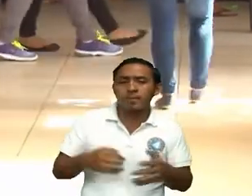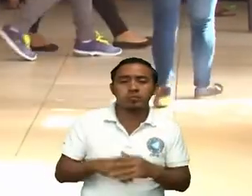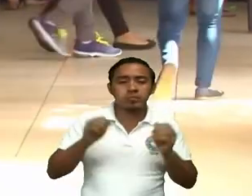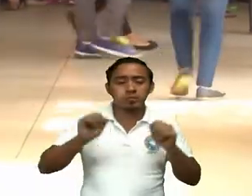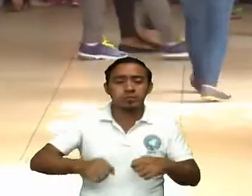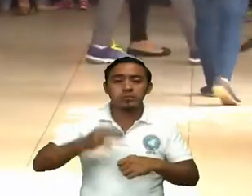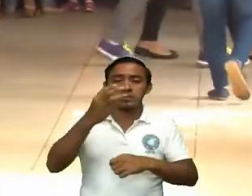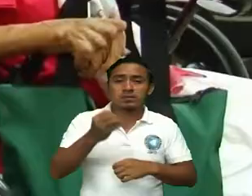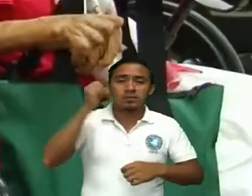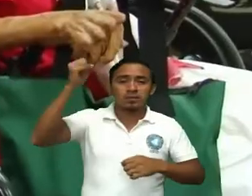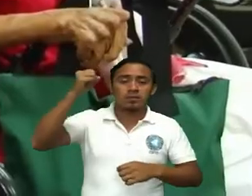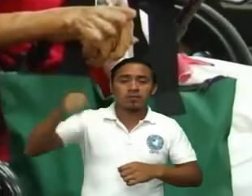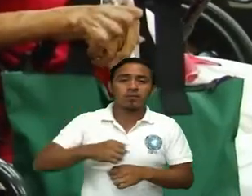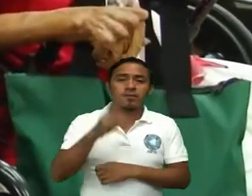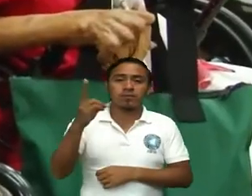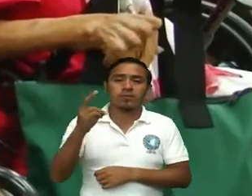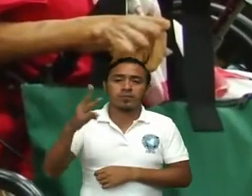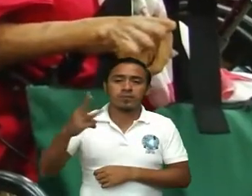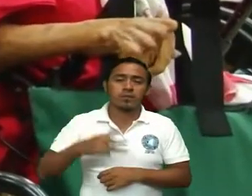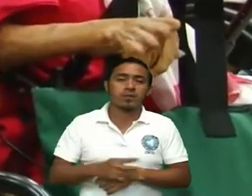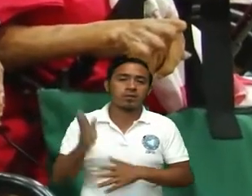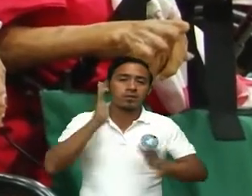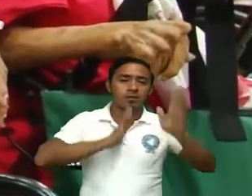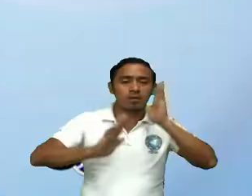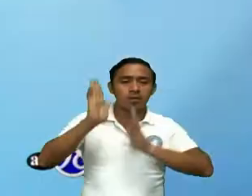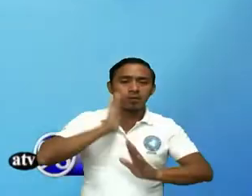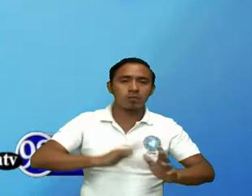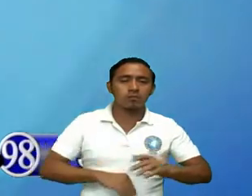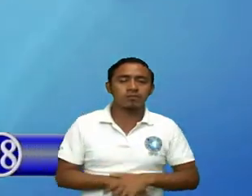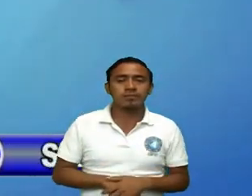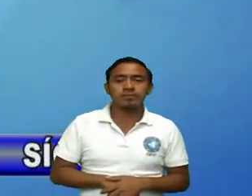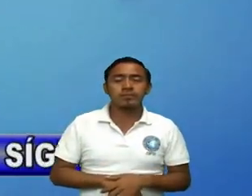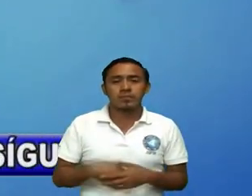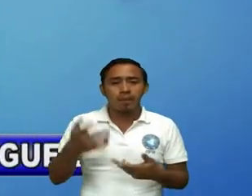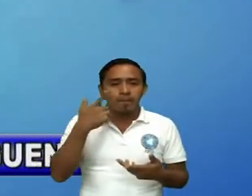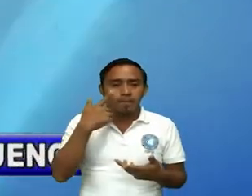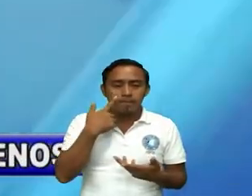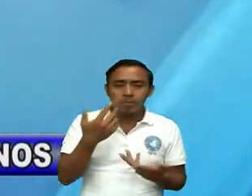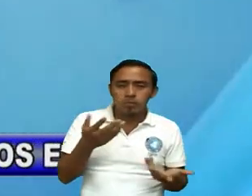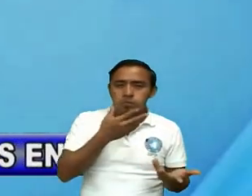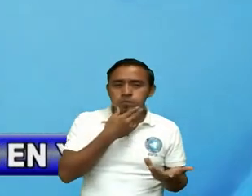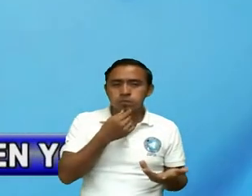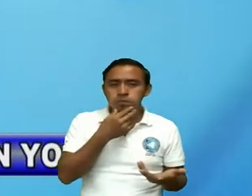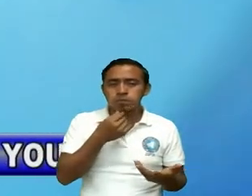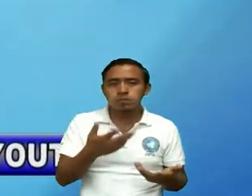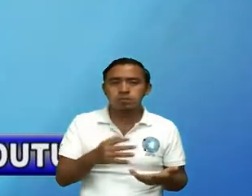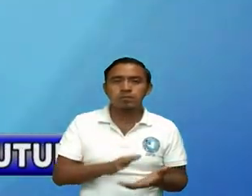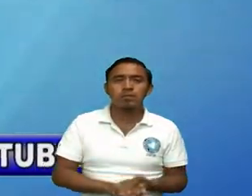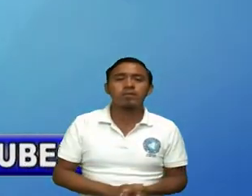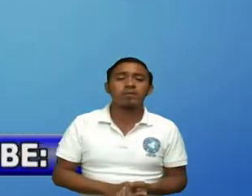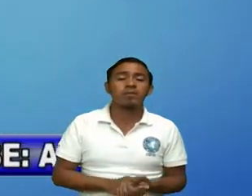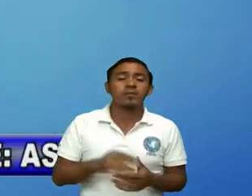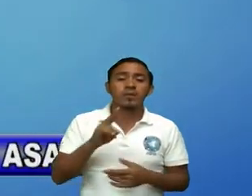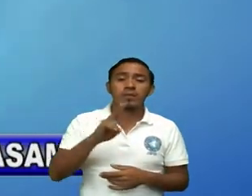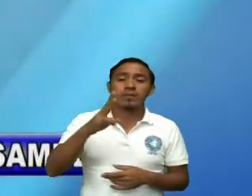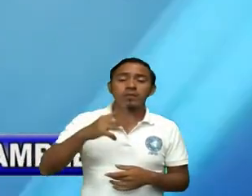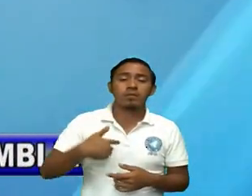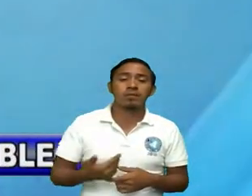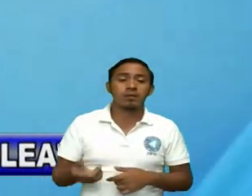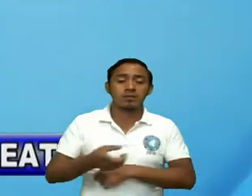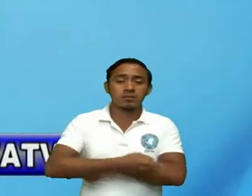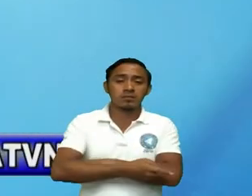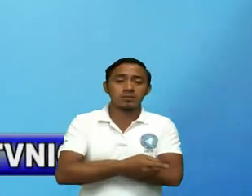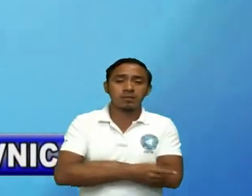del 30 de julio al 23 de agosto. Casos sospechosos en estos 23 días o